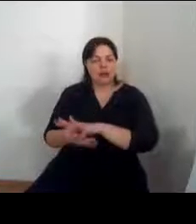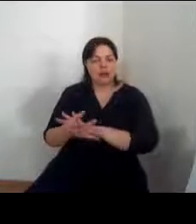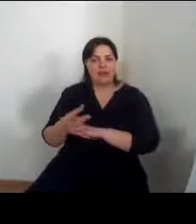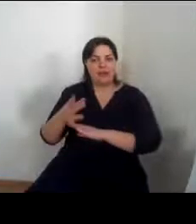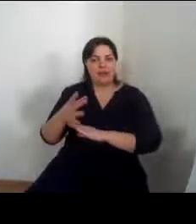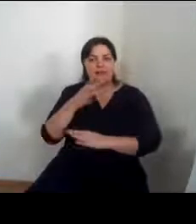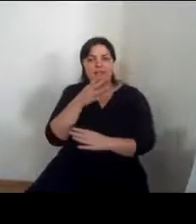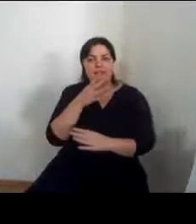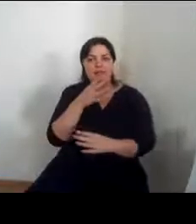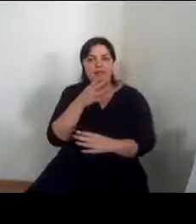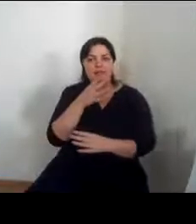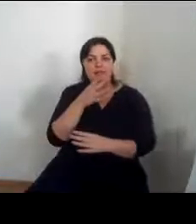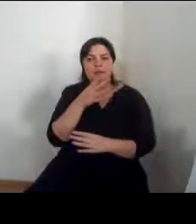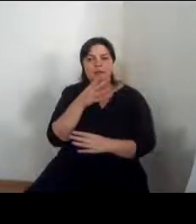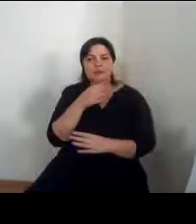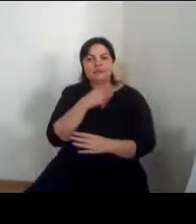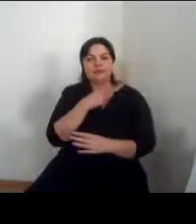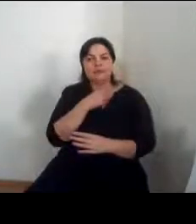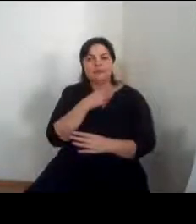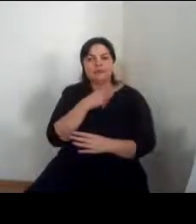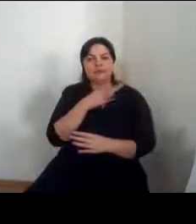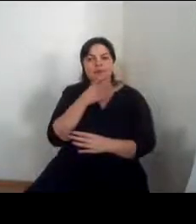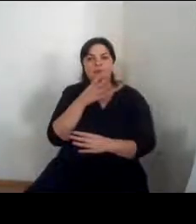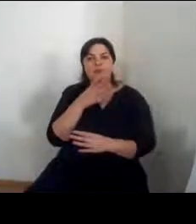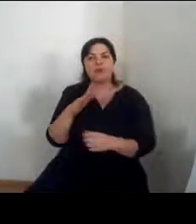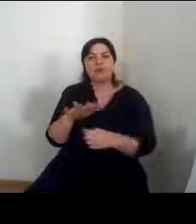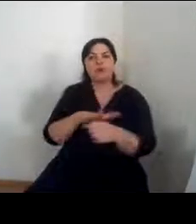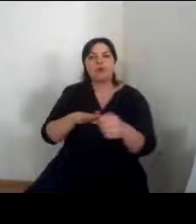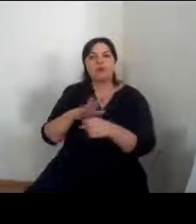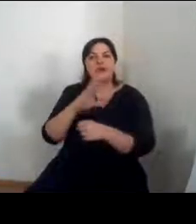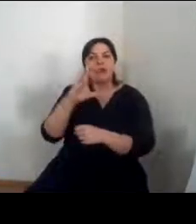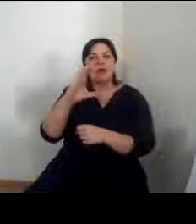localidad de la provincia de Cáceres, de Galisteo,